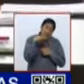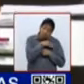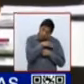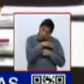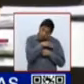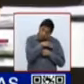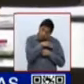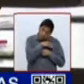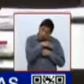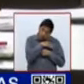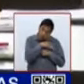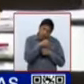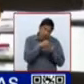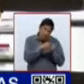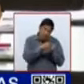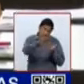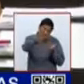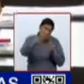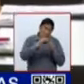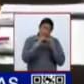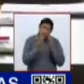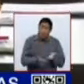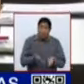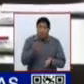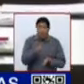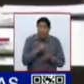mintiendo, te voy a expulsar del colegio.